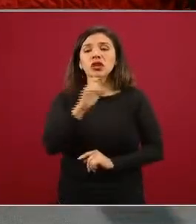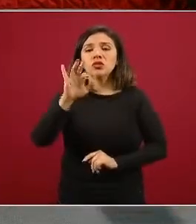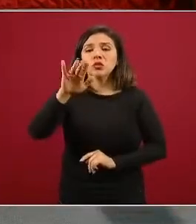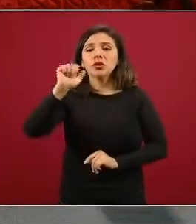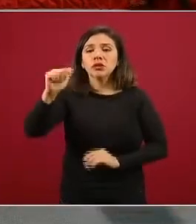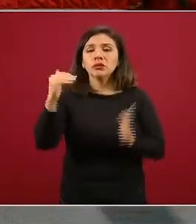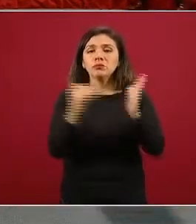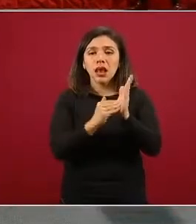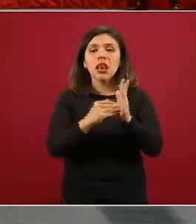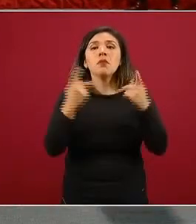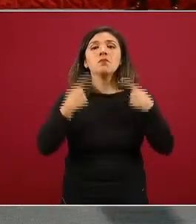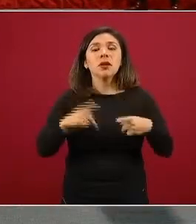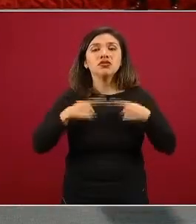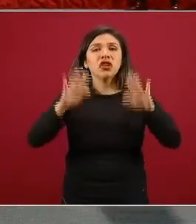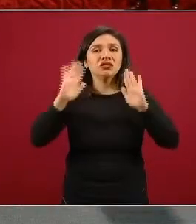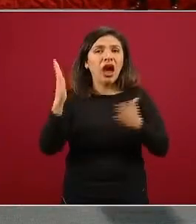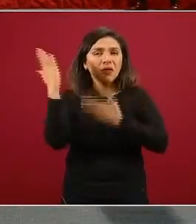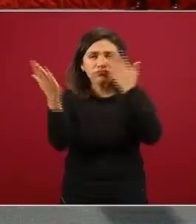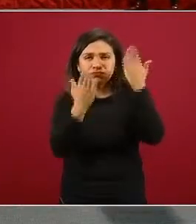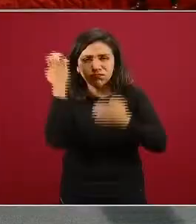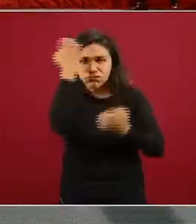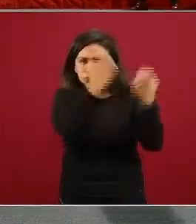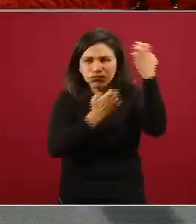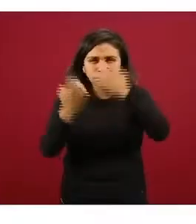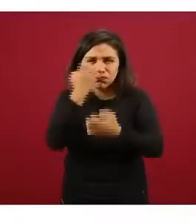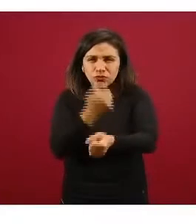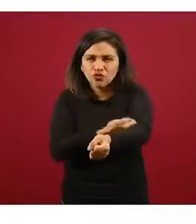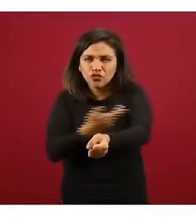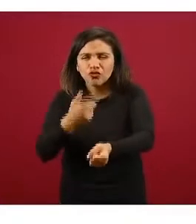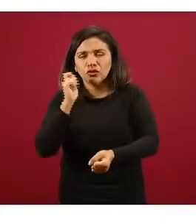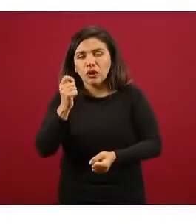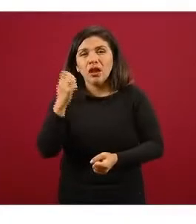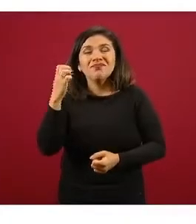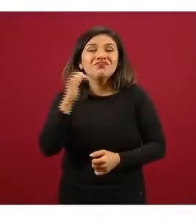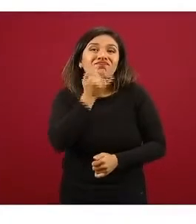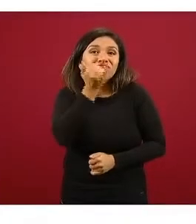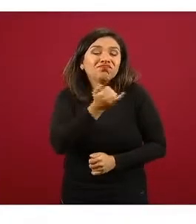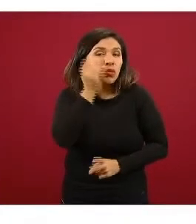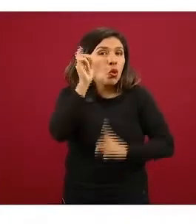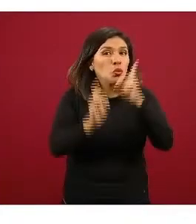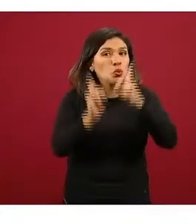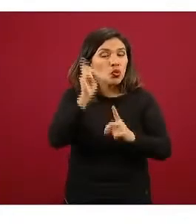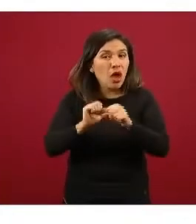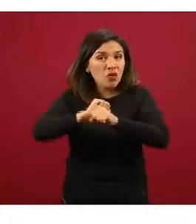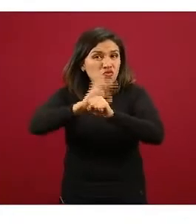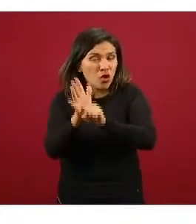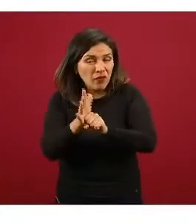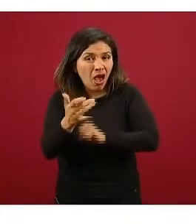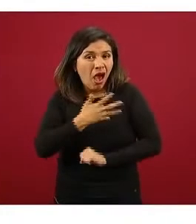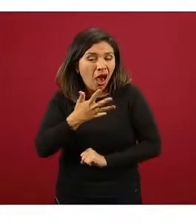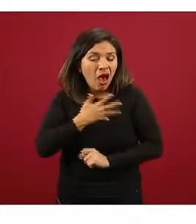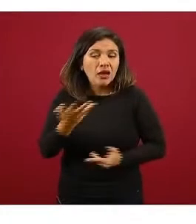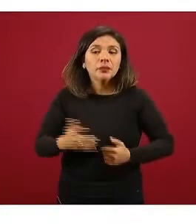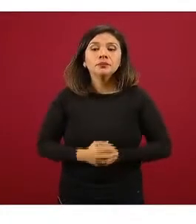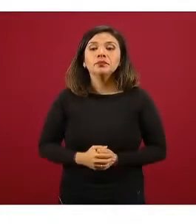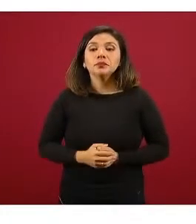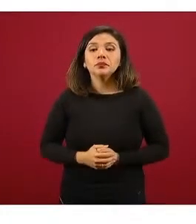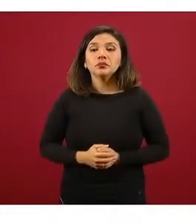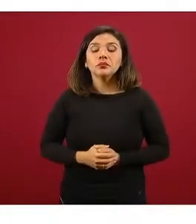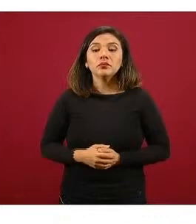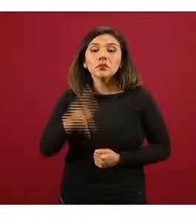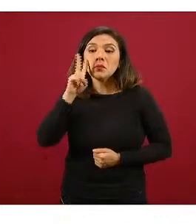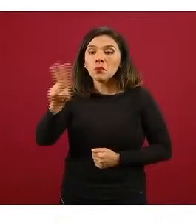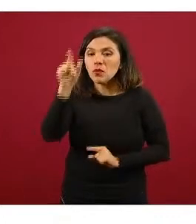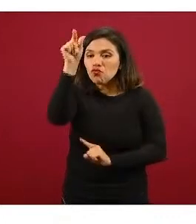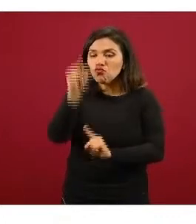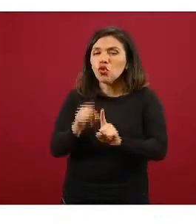las personas estudiadas, que fueron los casos sospechosos de COVID-19 en su momento. En las barras de